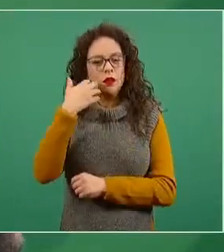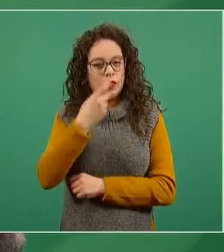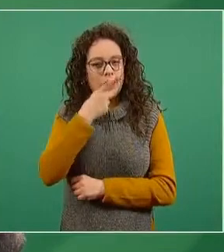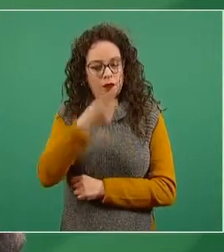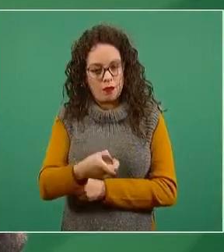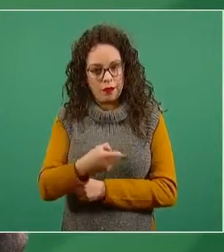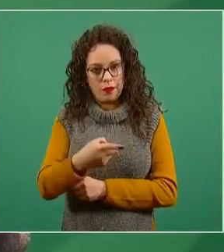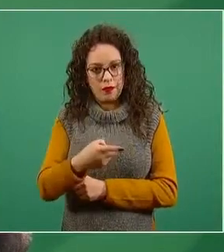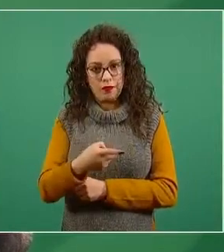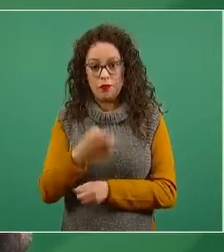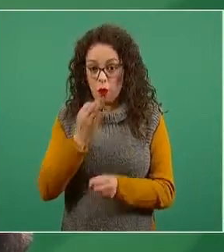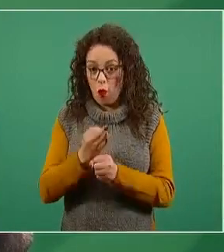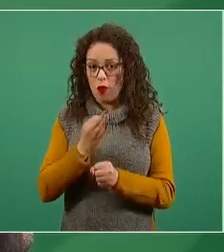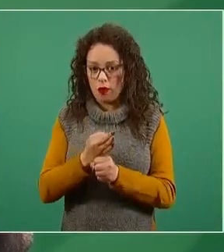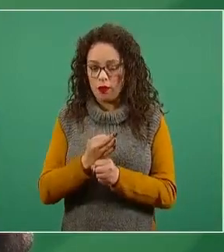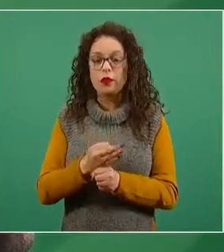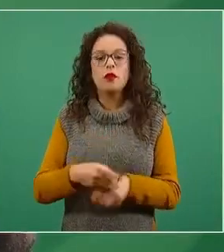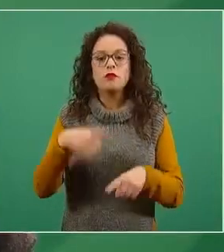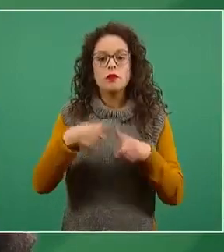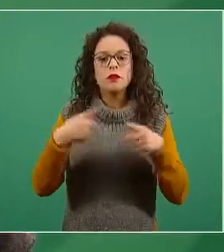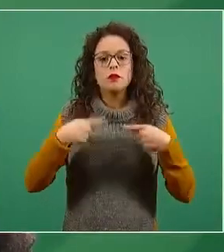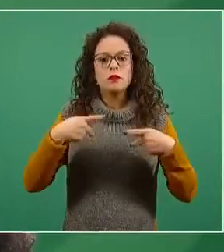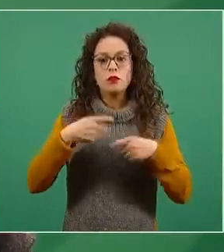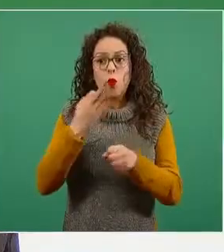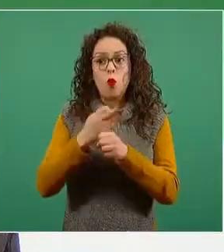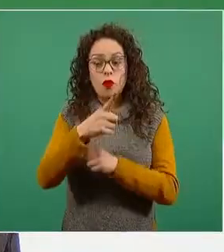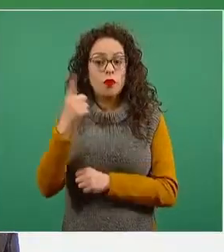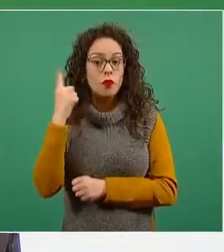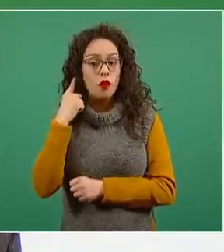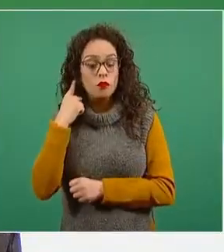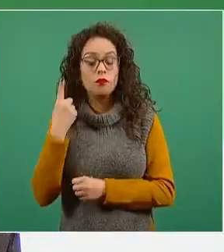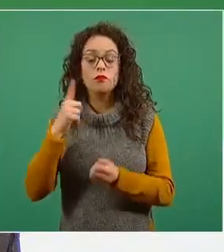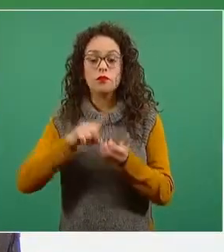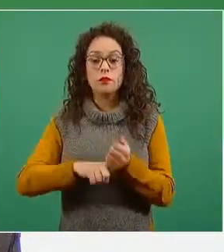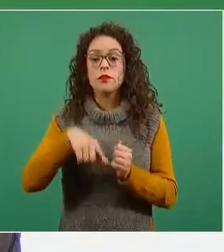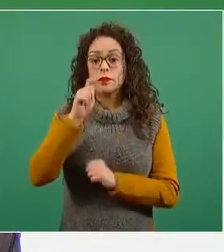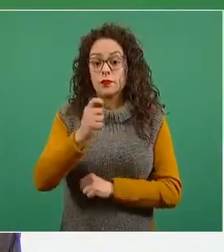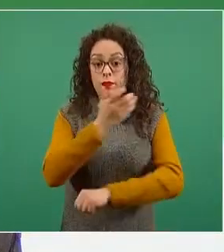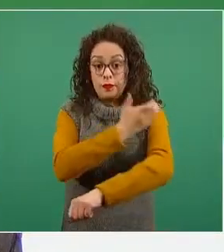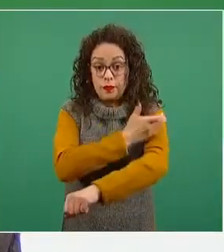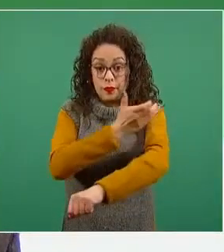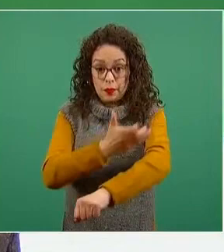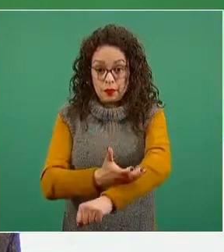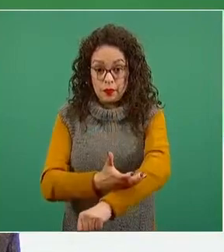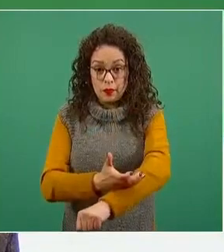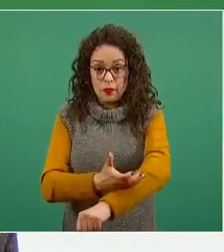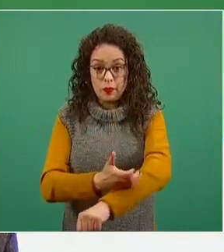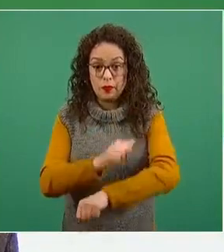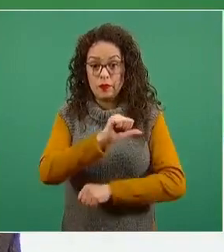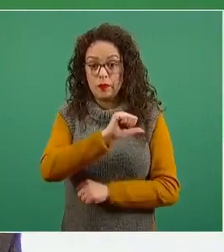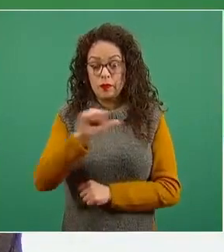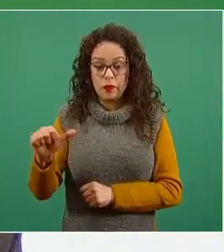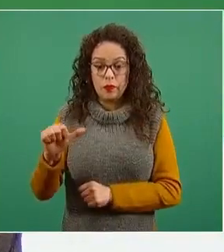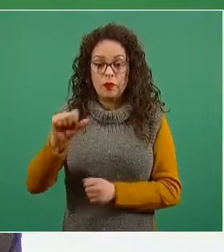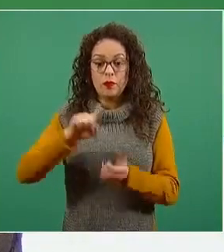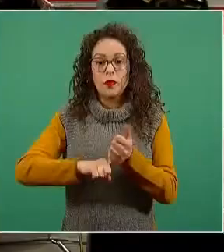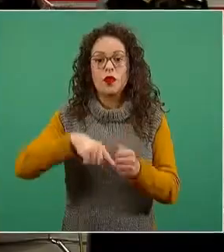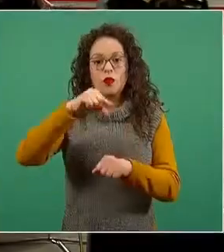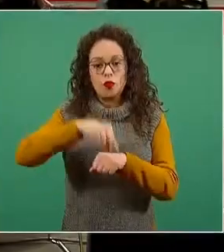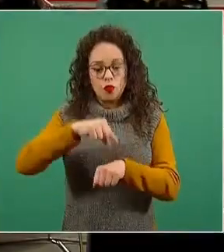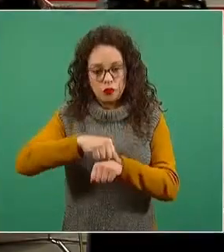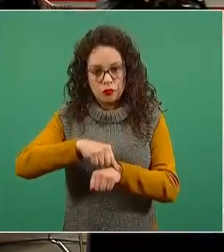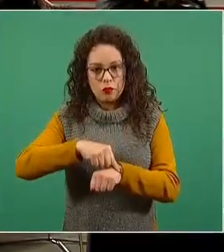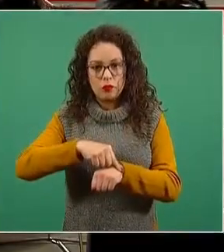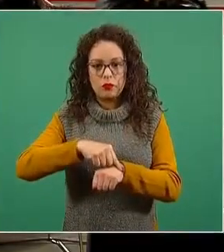para que quienes me escuchen y sean nuestras compañeras y compañeros clínicos, especialmente médicas y